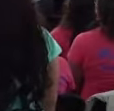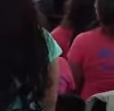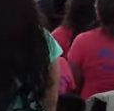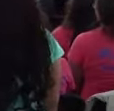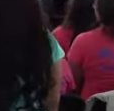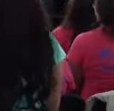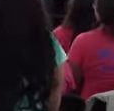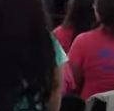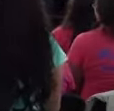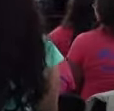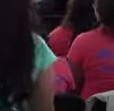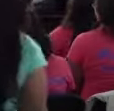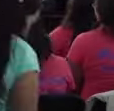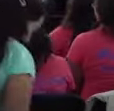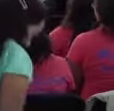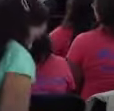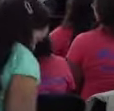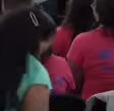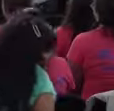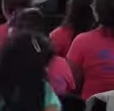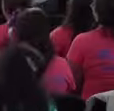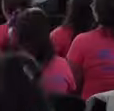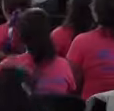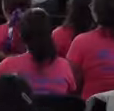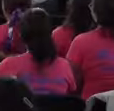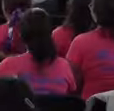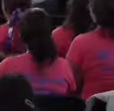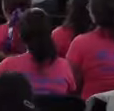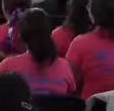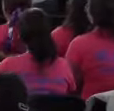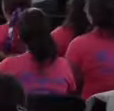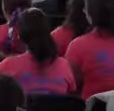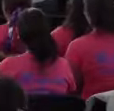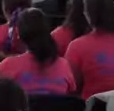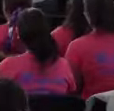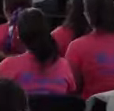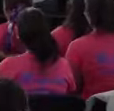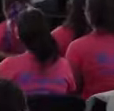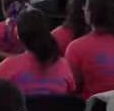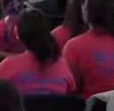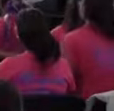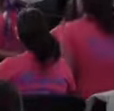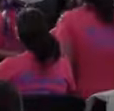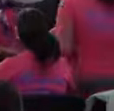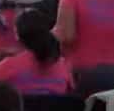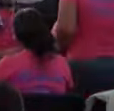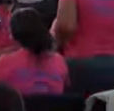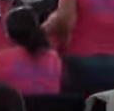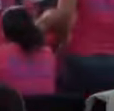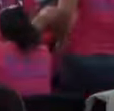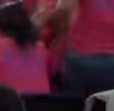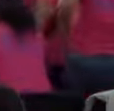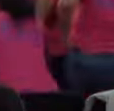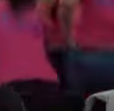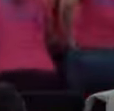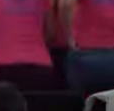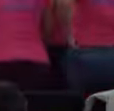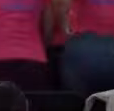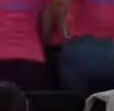subir al templete. Invitamos a nuestros compañeros fotógrafos a subir al templete. A continuación, la fotografía será